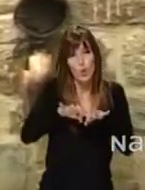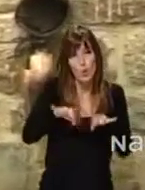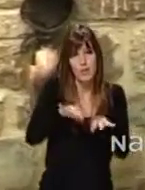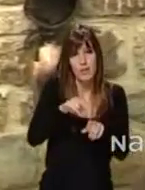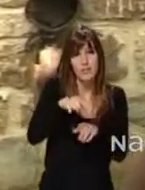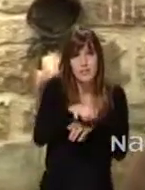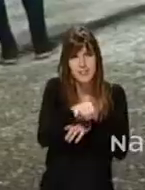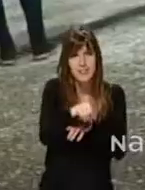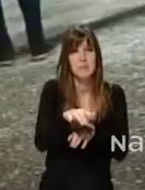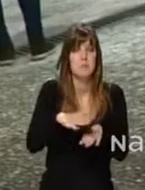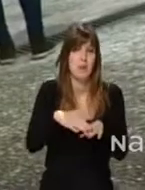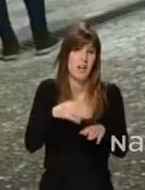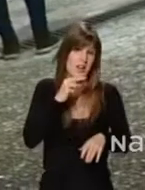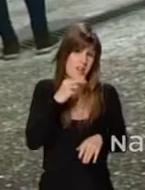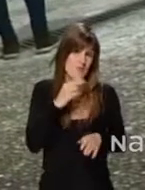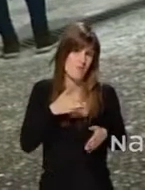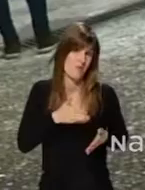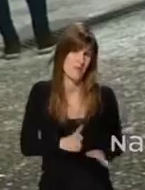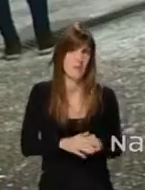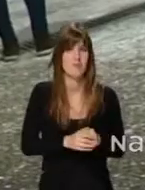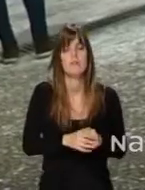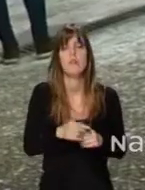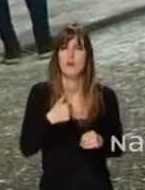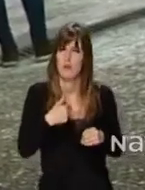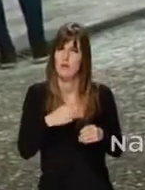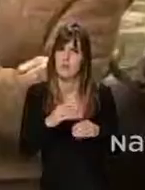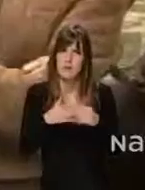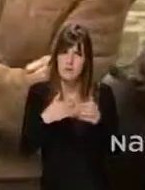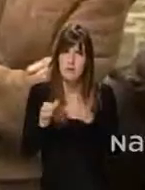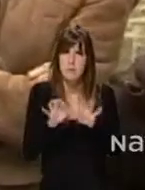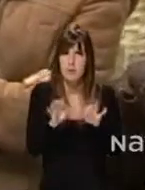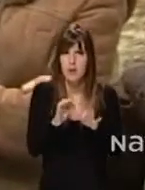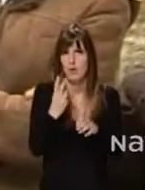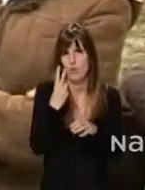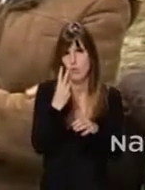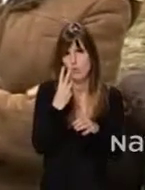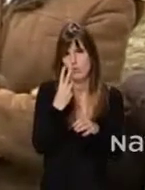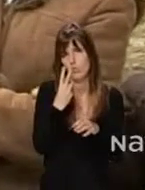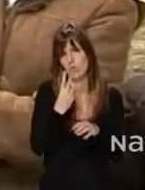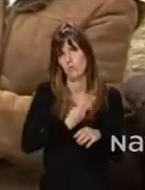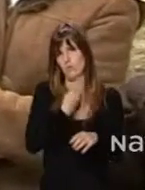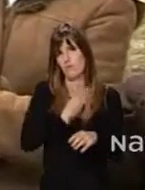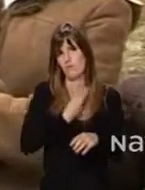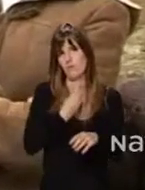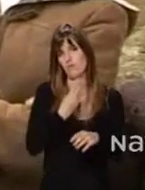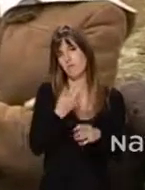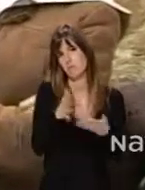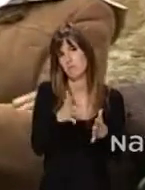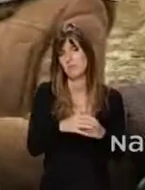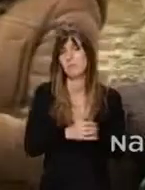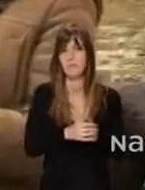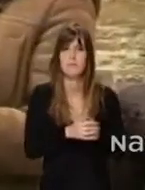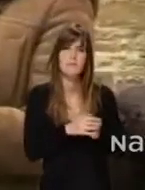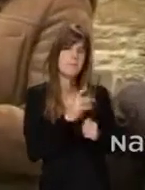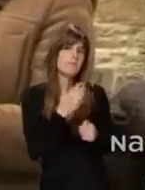Para el nieto, para el hijo, eso, ¿no? Eso es. Pues lleva trabajo, sí. Sí, cuesta, igual me cuesta un par de días hacer un torito de estos. Y